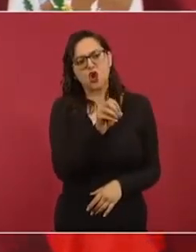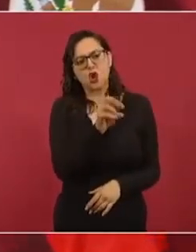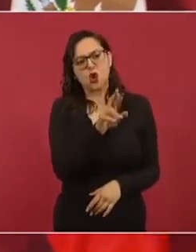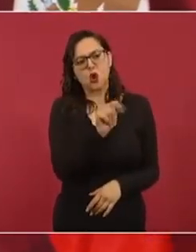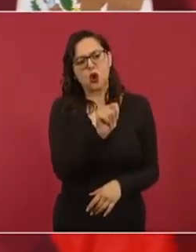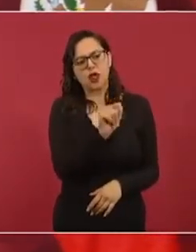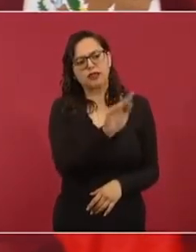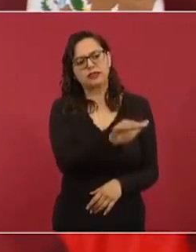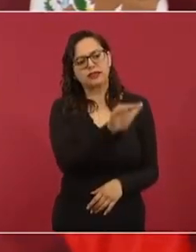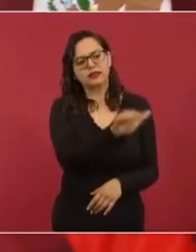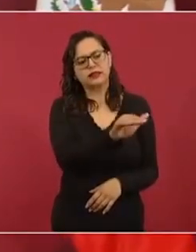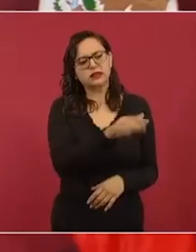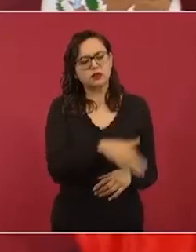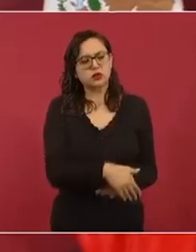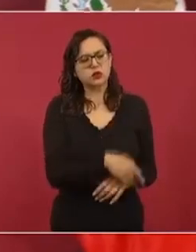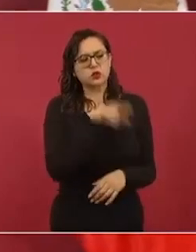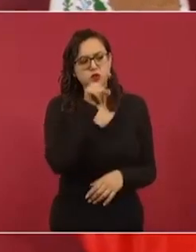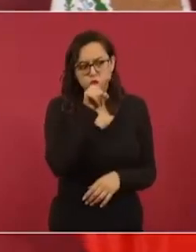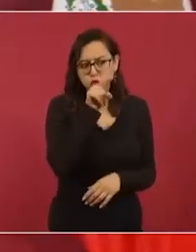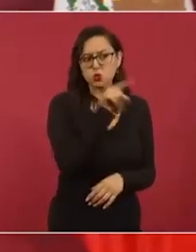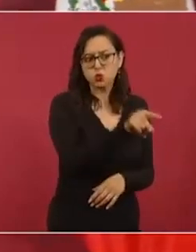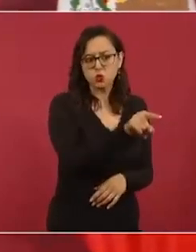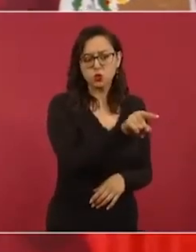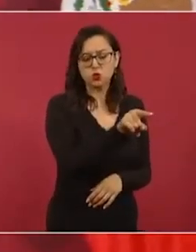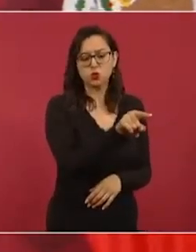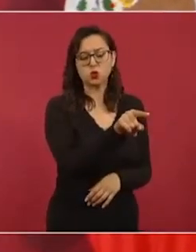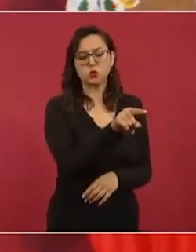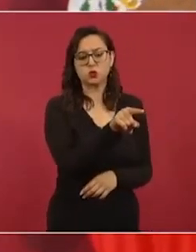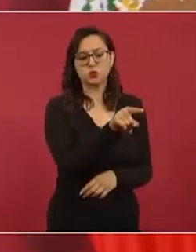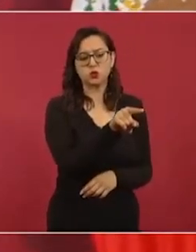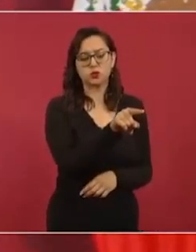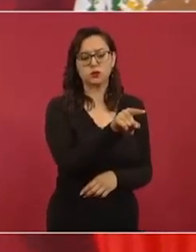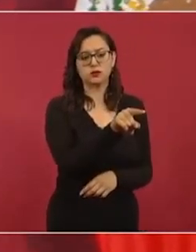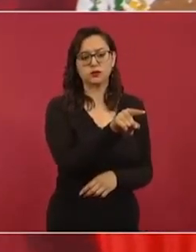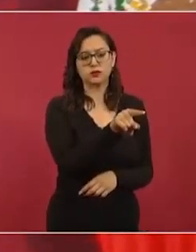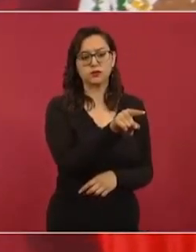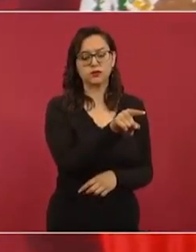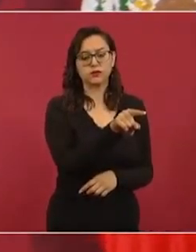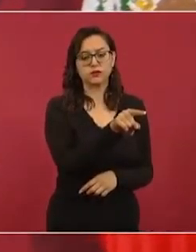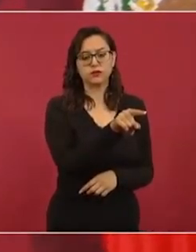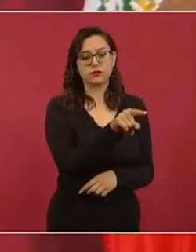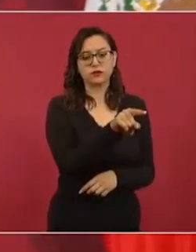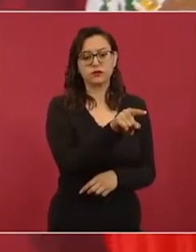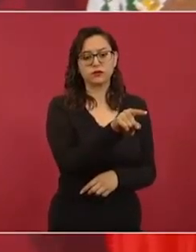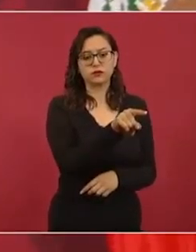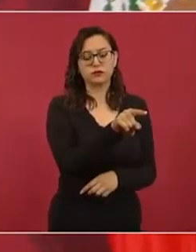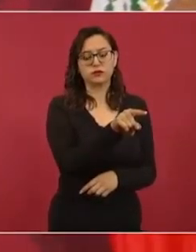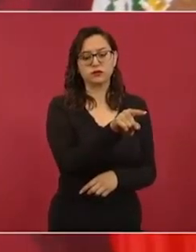que tiene un departamento en una casa,